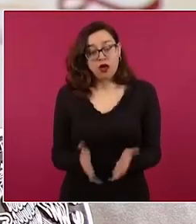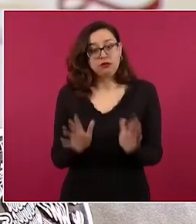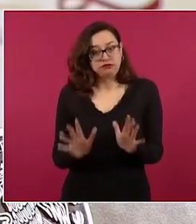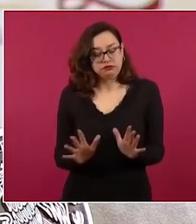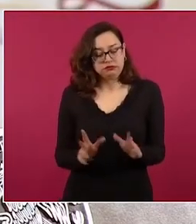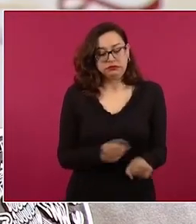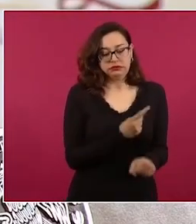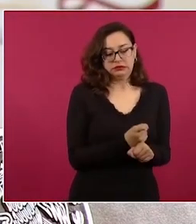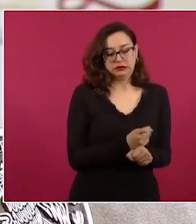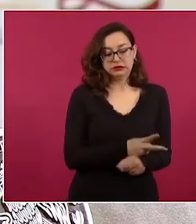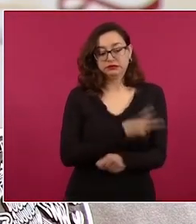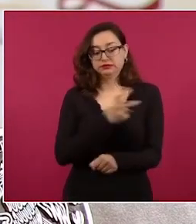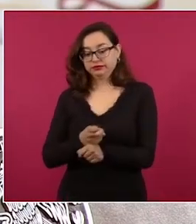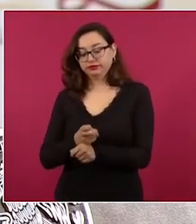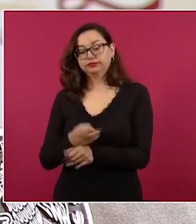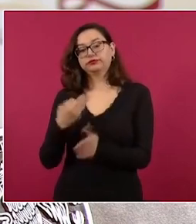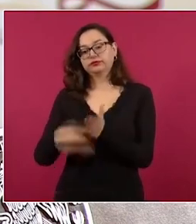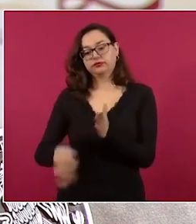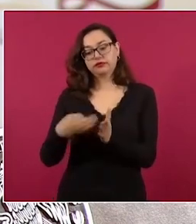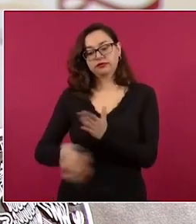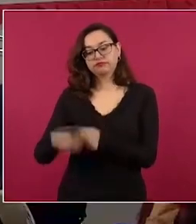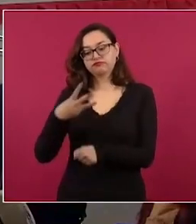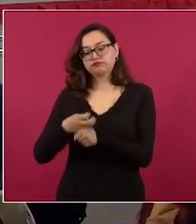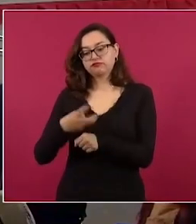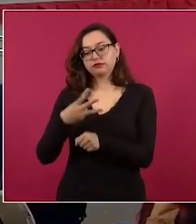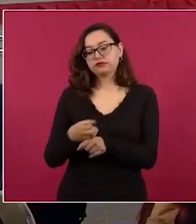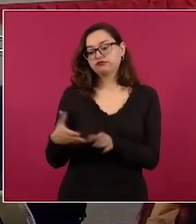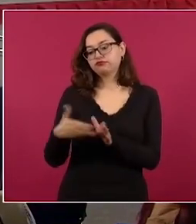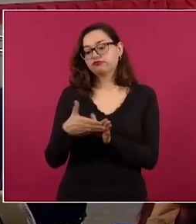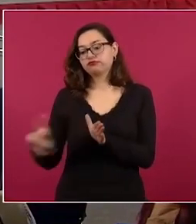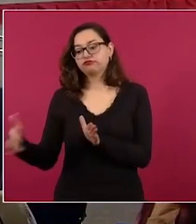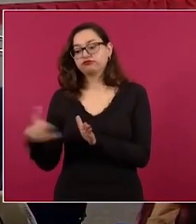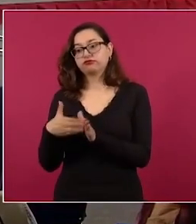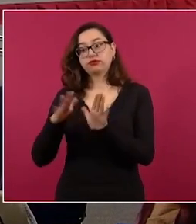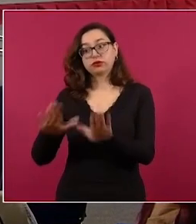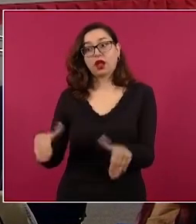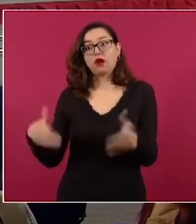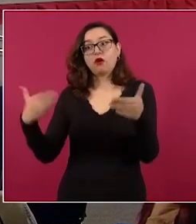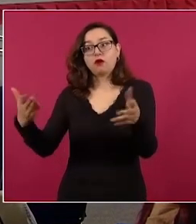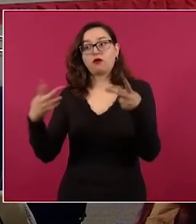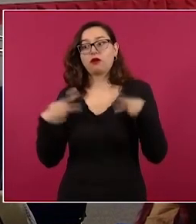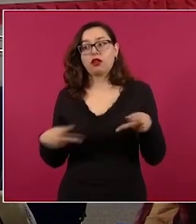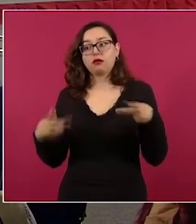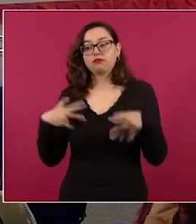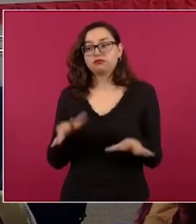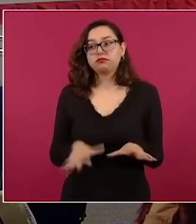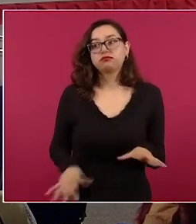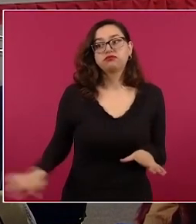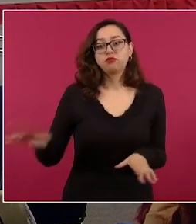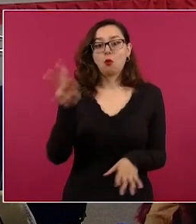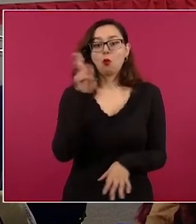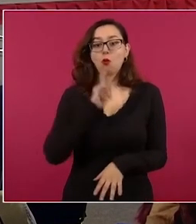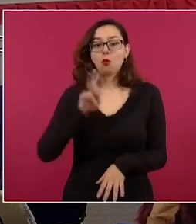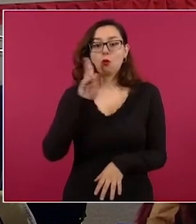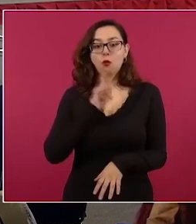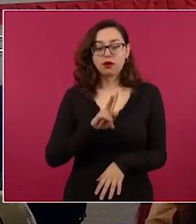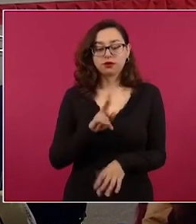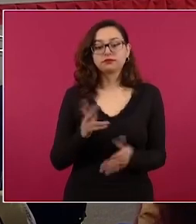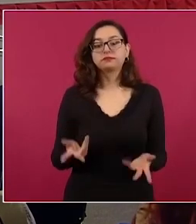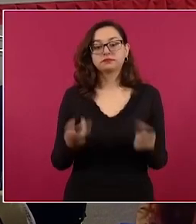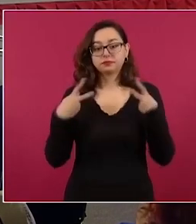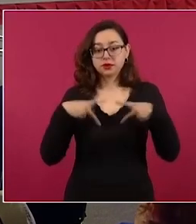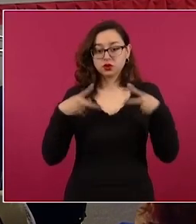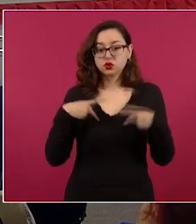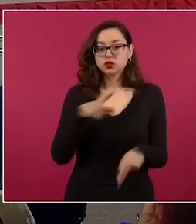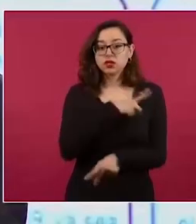a tener esta vacuna. Quien participe en el ensayo puede tener, o sea, forzosamente va a tener un refuerzo,